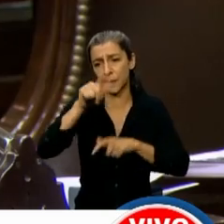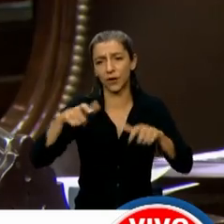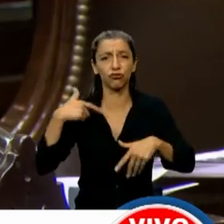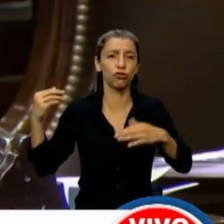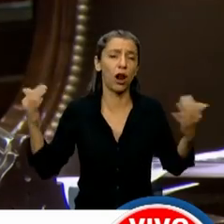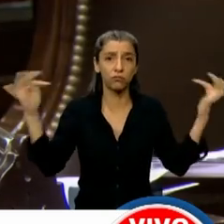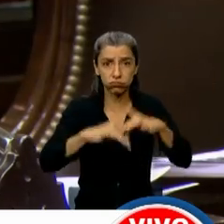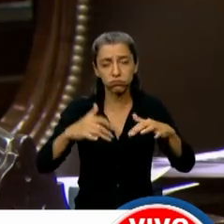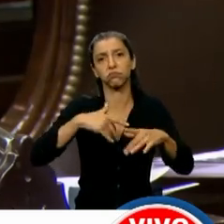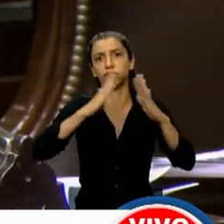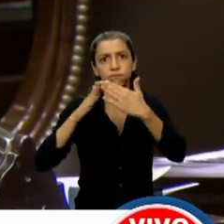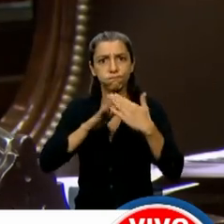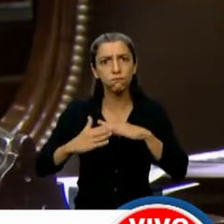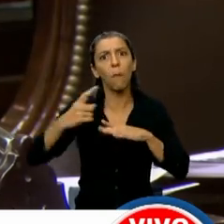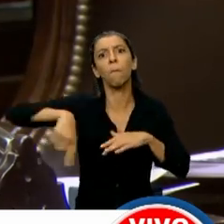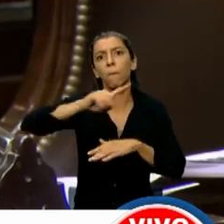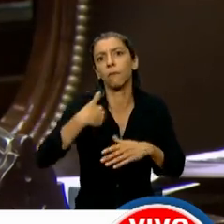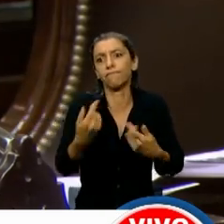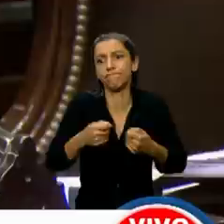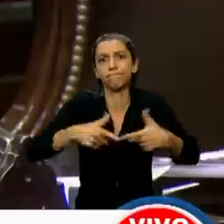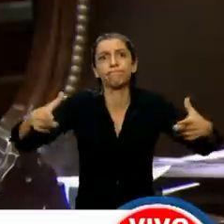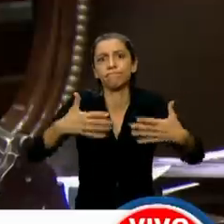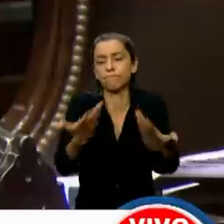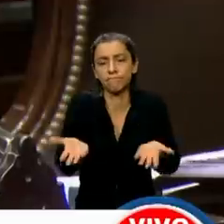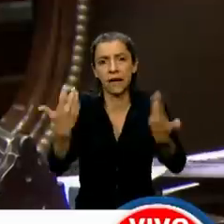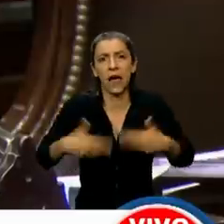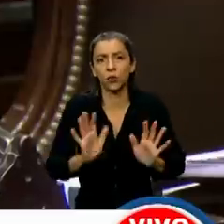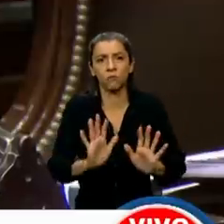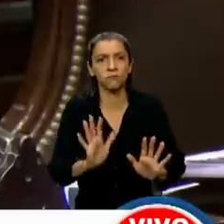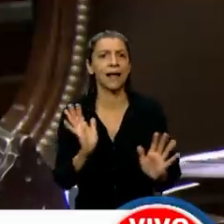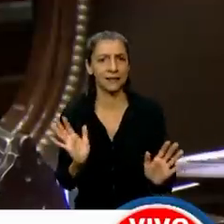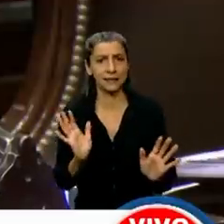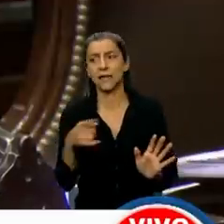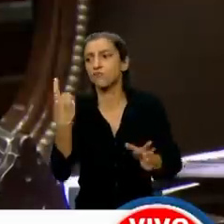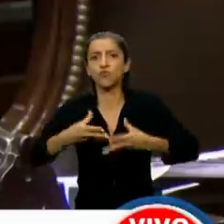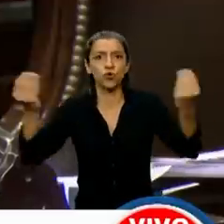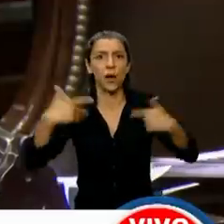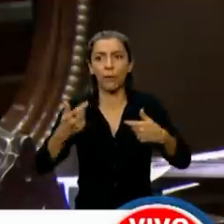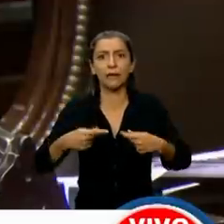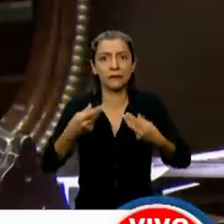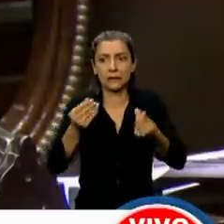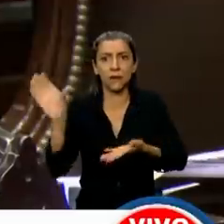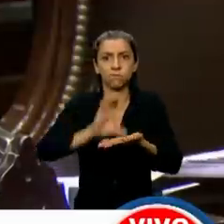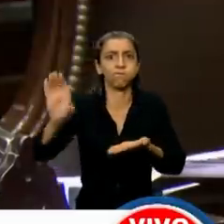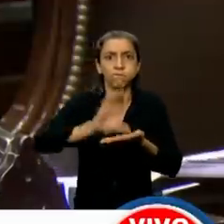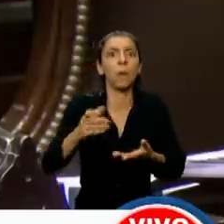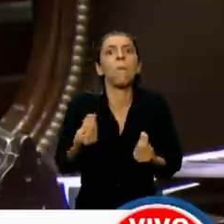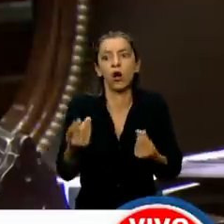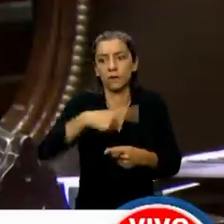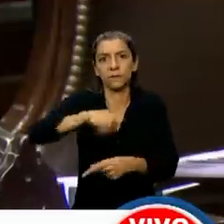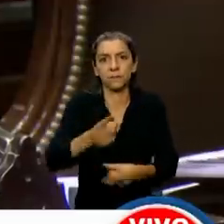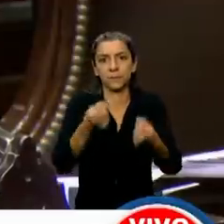en las grandes urbes y por eso que se destinan mayores recursos porque también está la mayor postergación y ese organismo cuando asumió la gestión